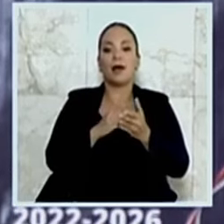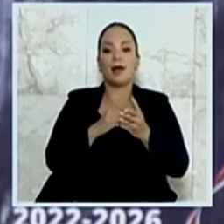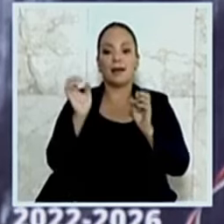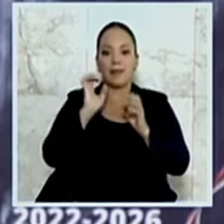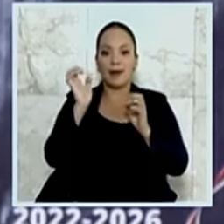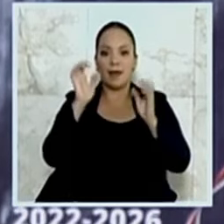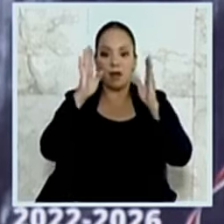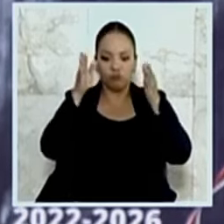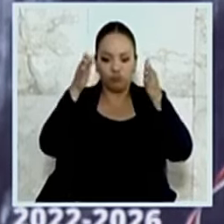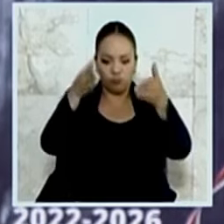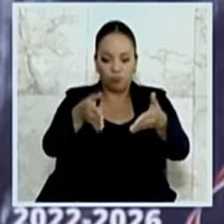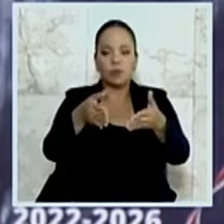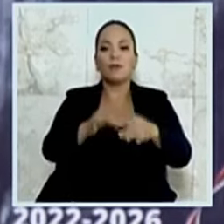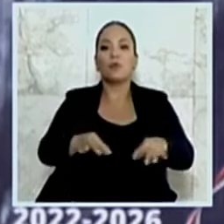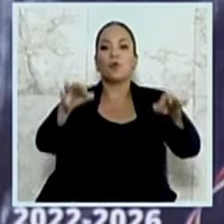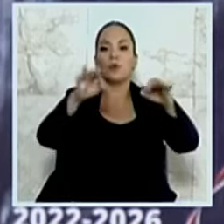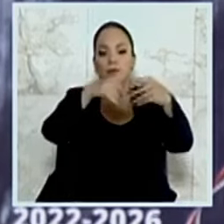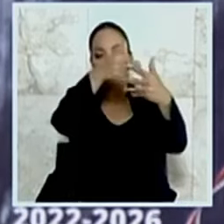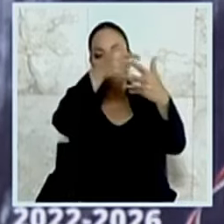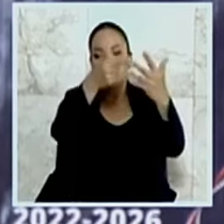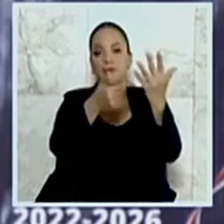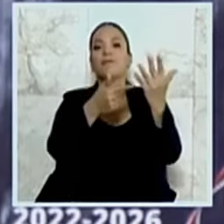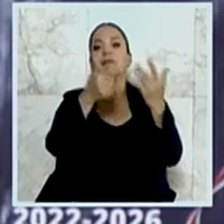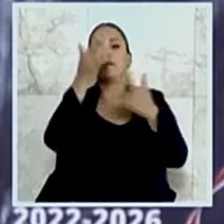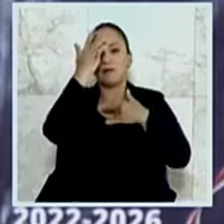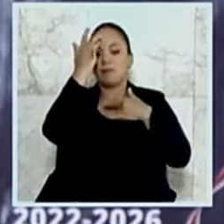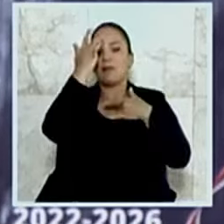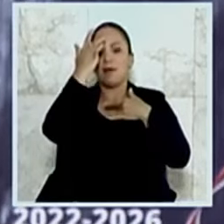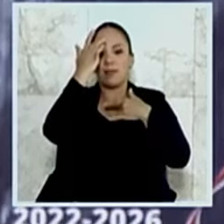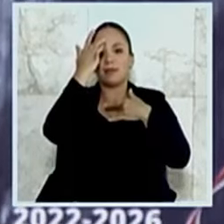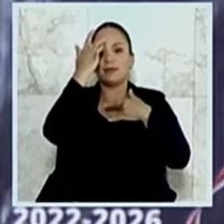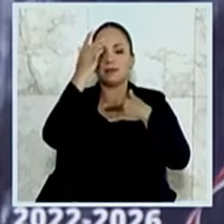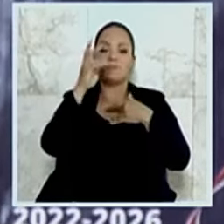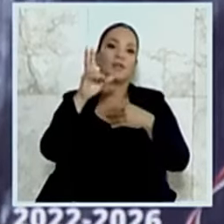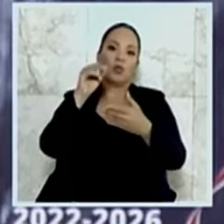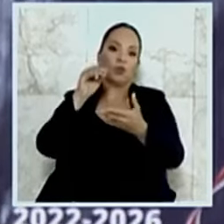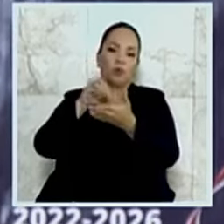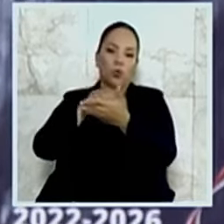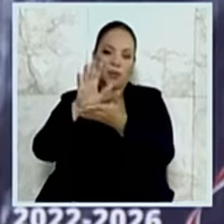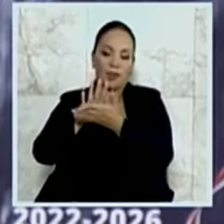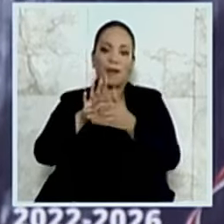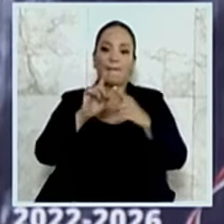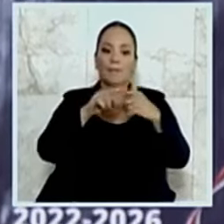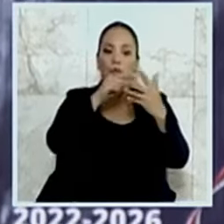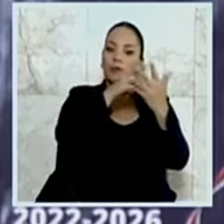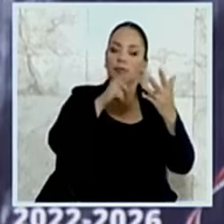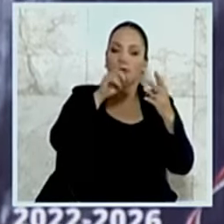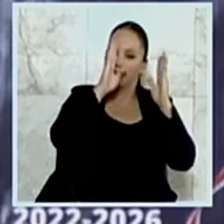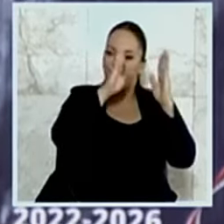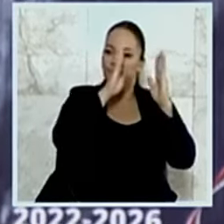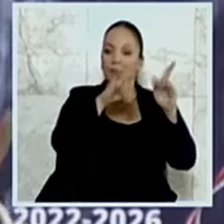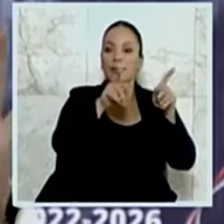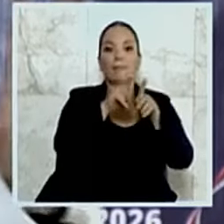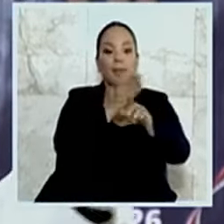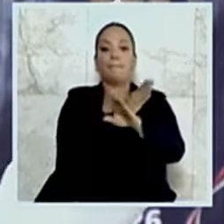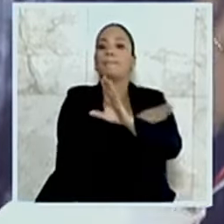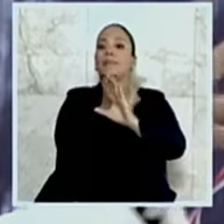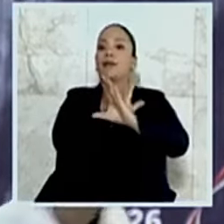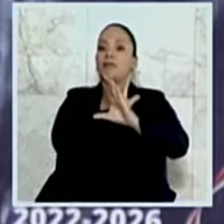llevan a complicaciones. Entonces, aquí lo que les estoy diciendo más bien es volvamos a orientar las baterías en